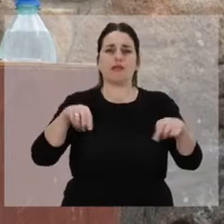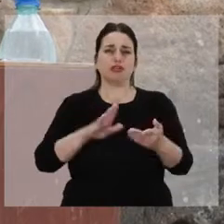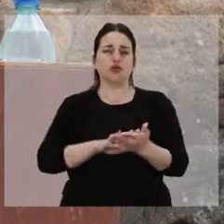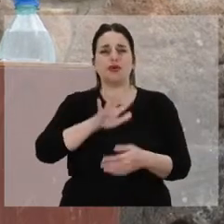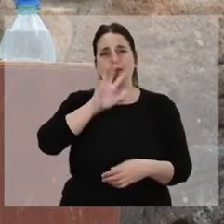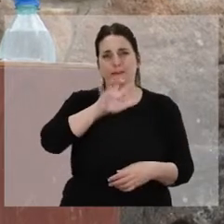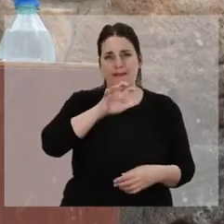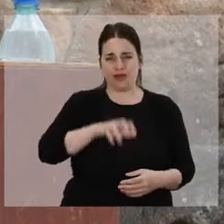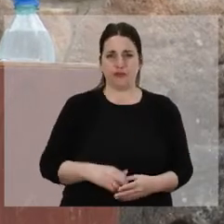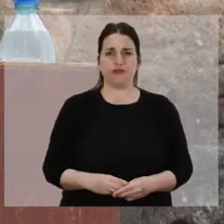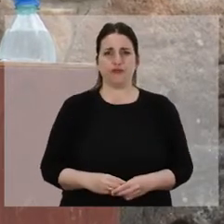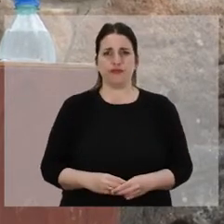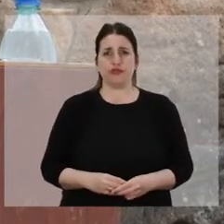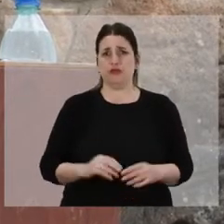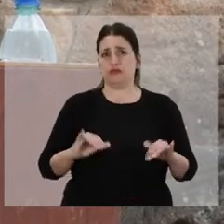el tema de los perros.